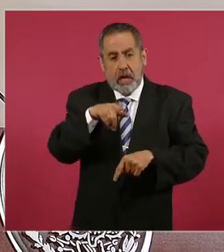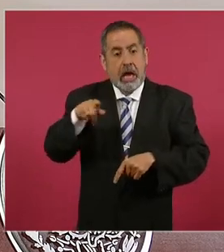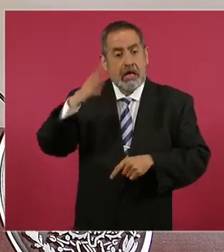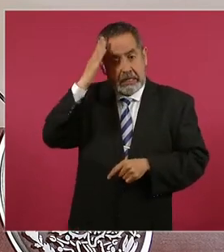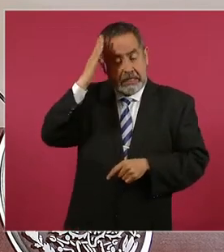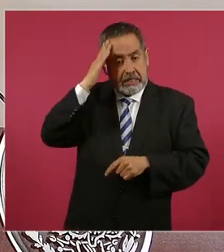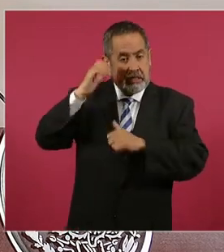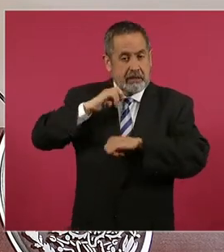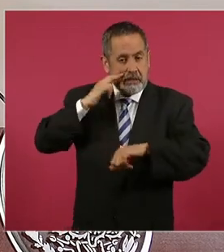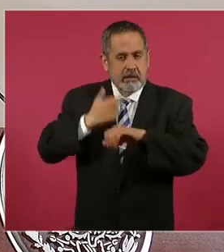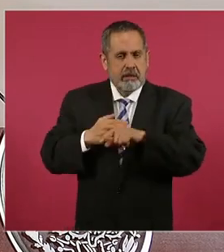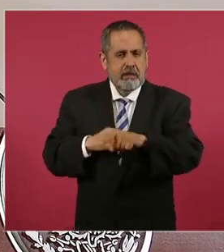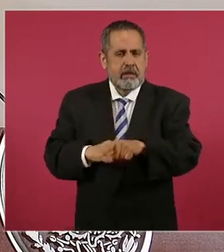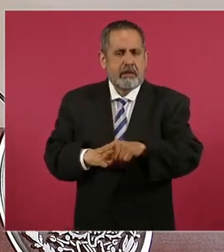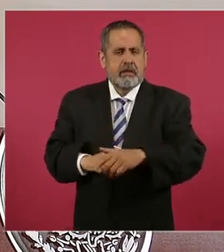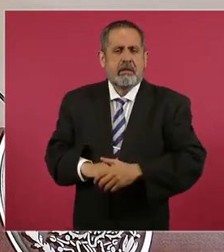dirigente